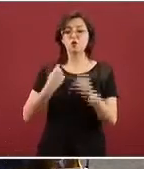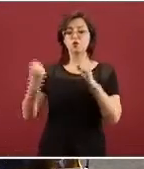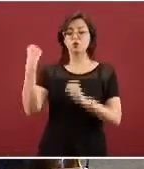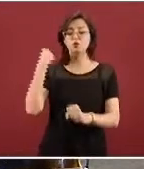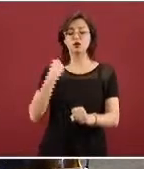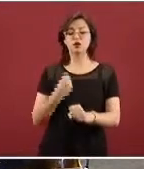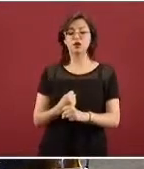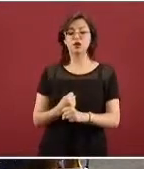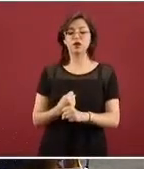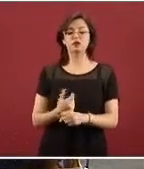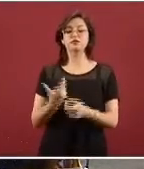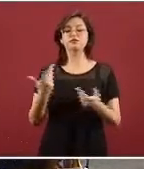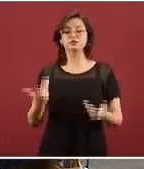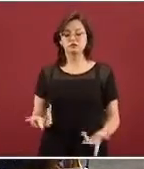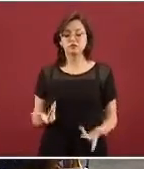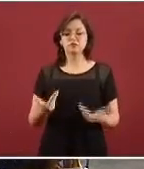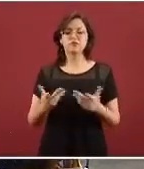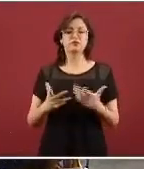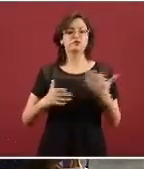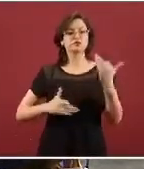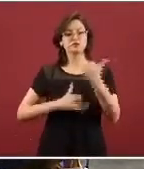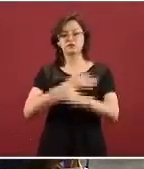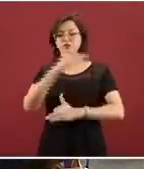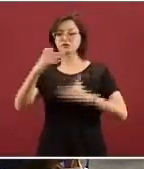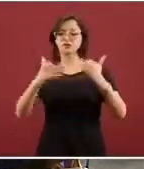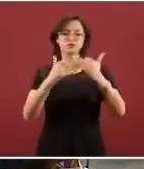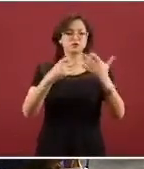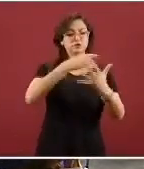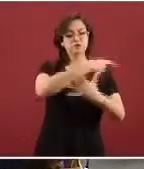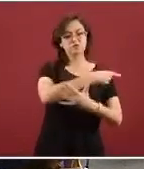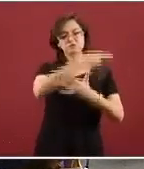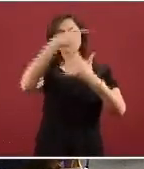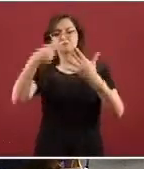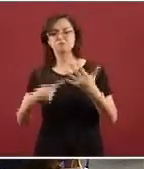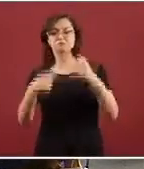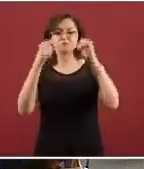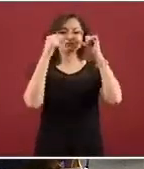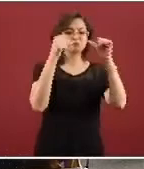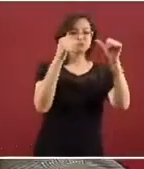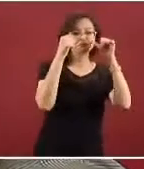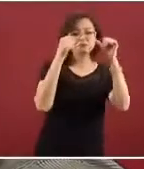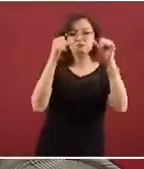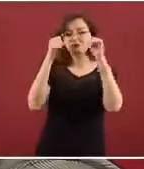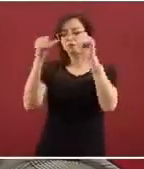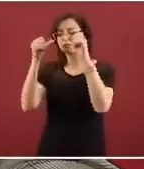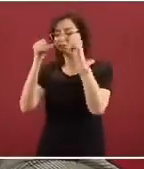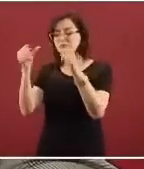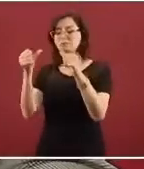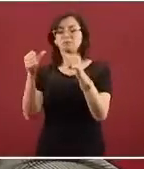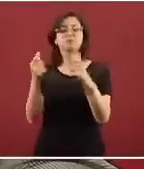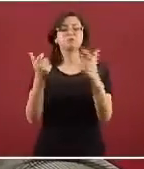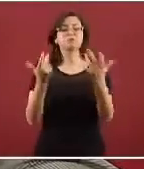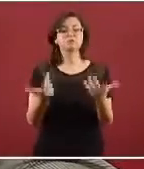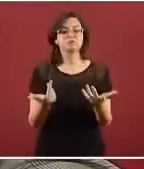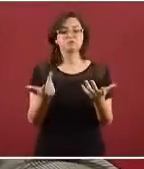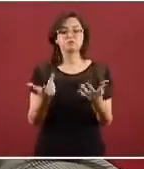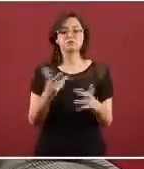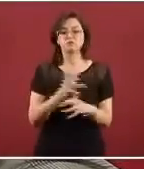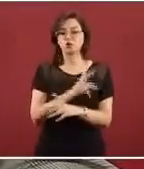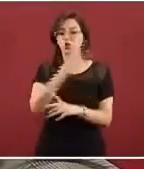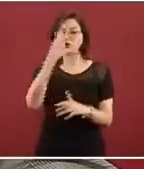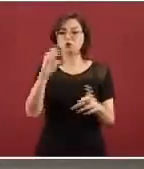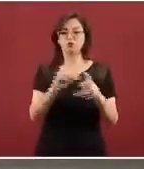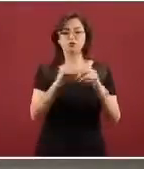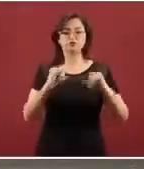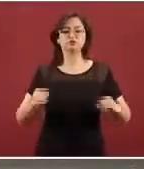pasado puesto atención a todos estos elementos, a todas estas posibilidades de manejo, en lo cual cubren todas